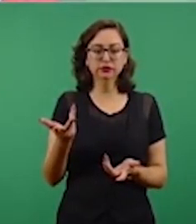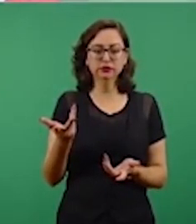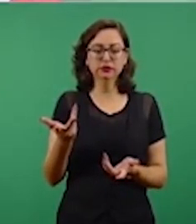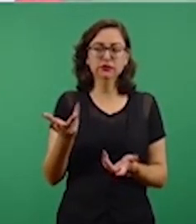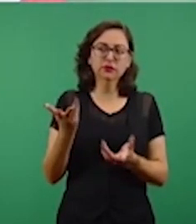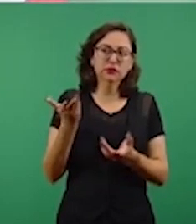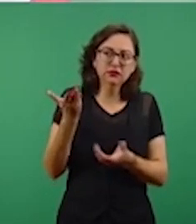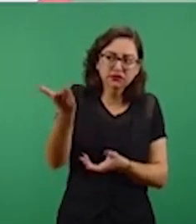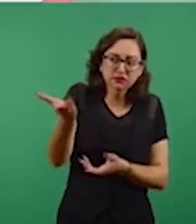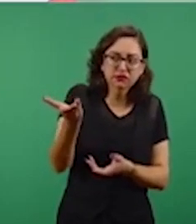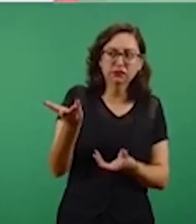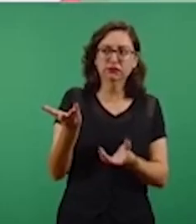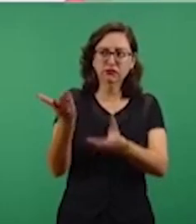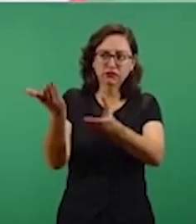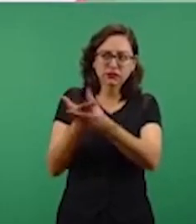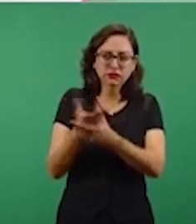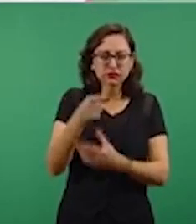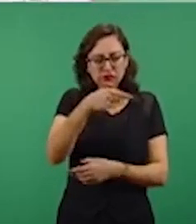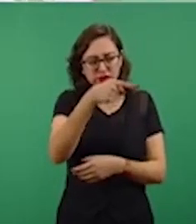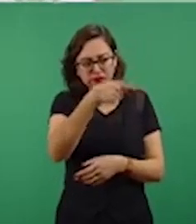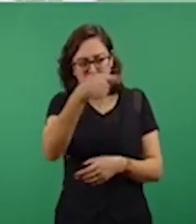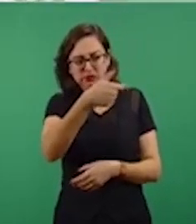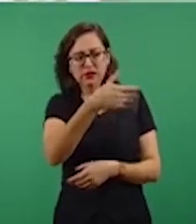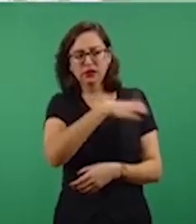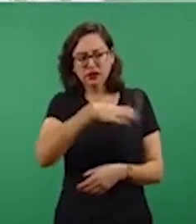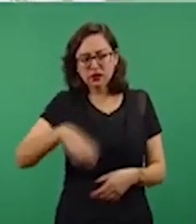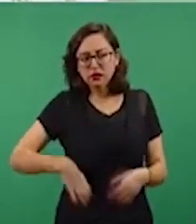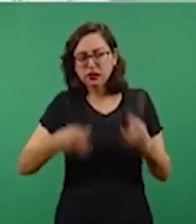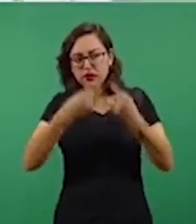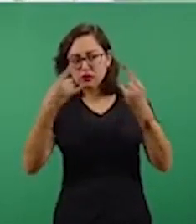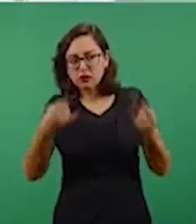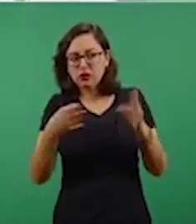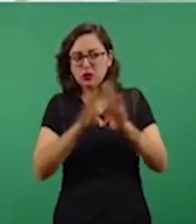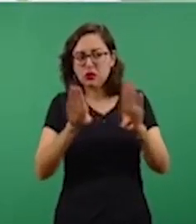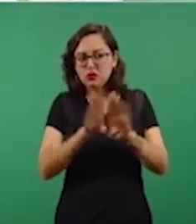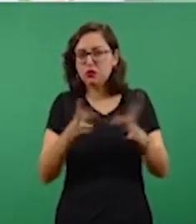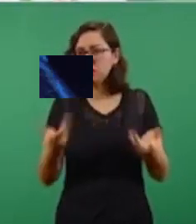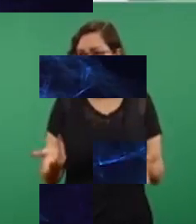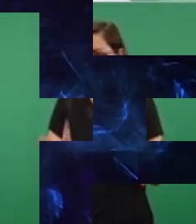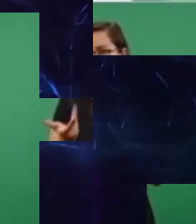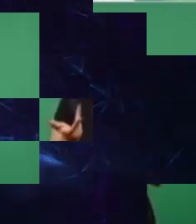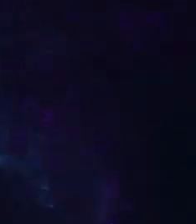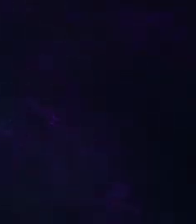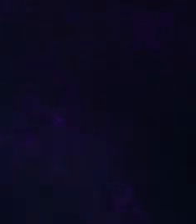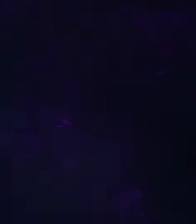antecedentes de candidatos. Eso ayuda mucho.